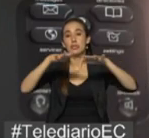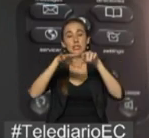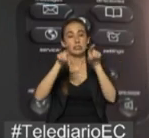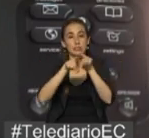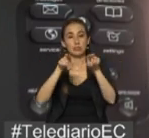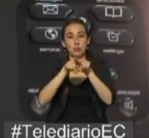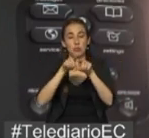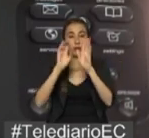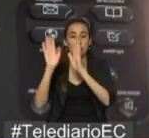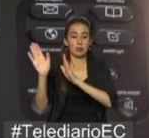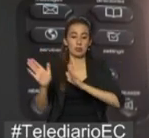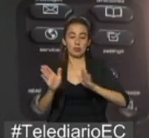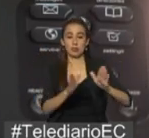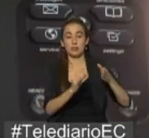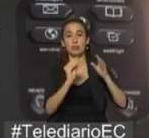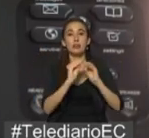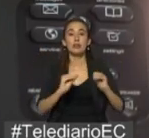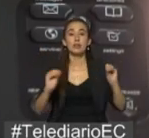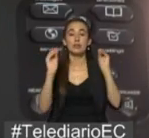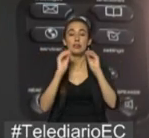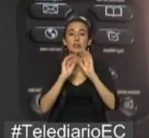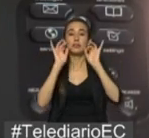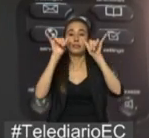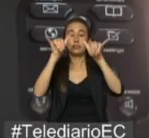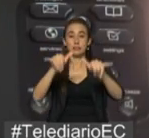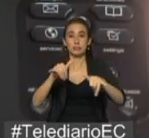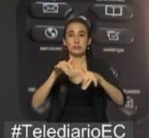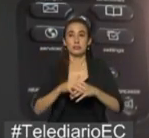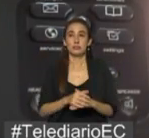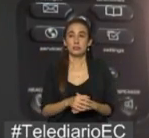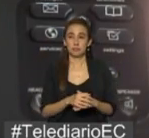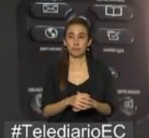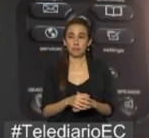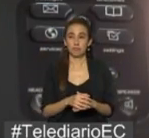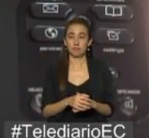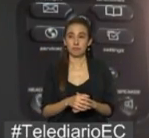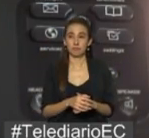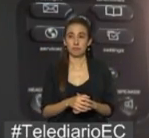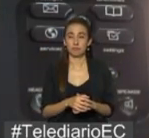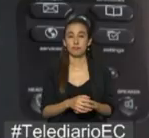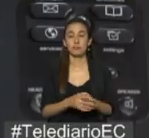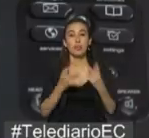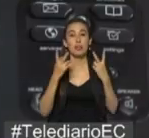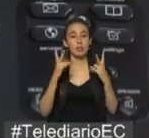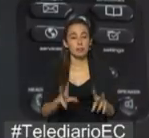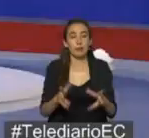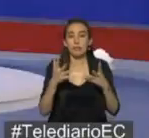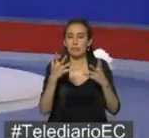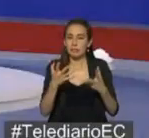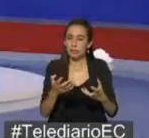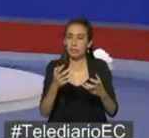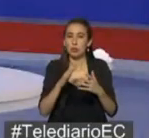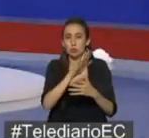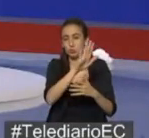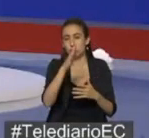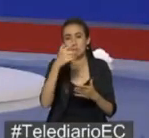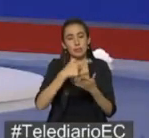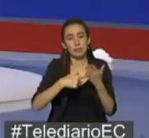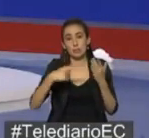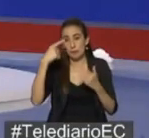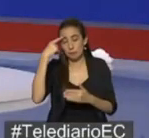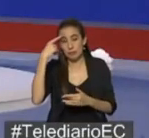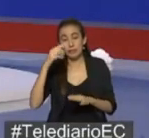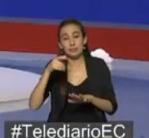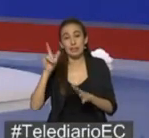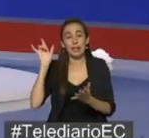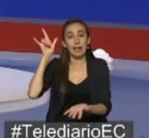y de una manera muy estricta según corresponde. Señor Canciller, también me gustaría conocer su criterio en torno al vuelo